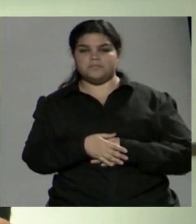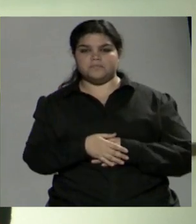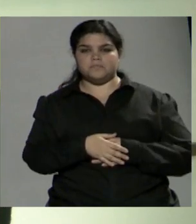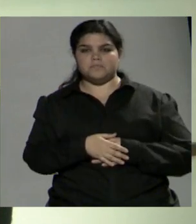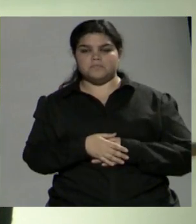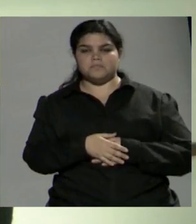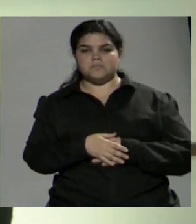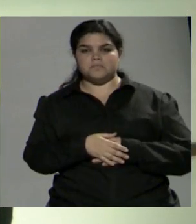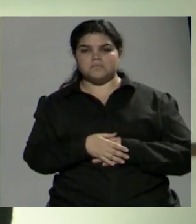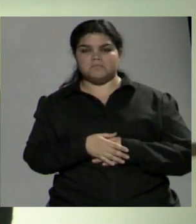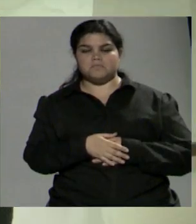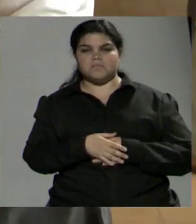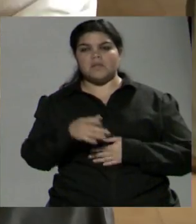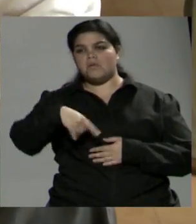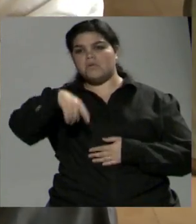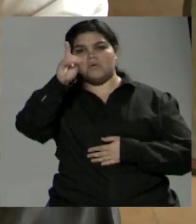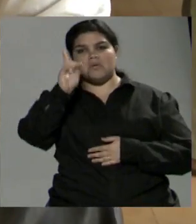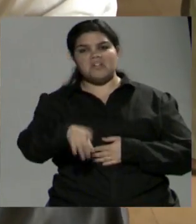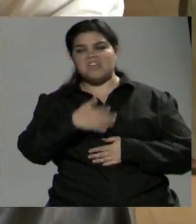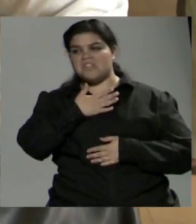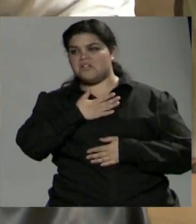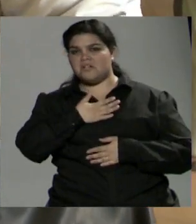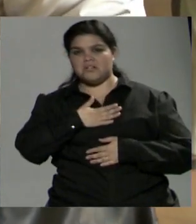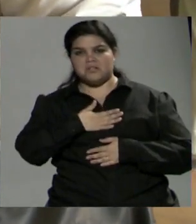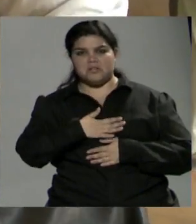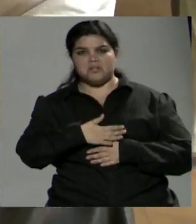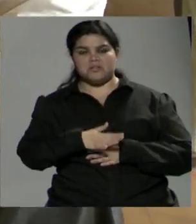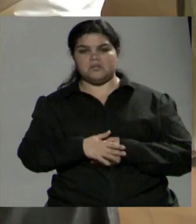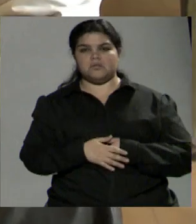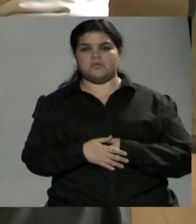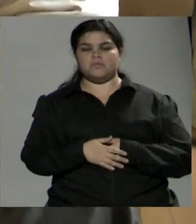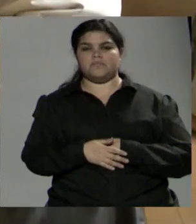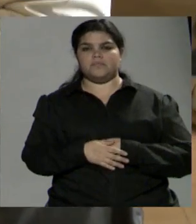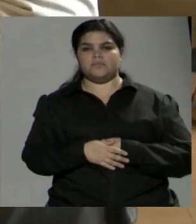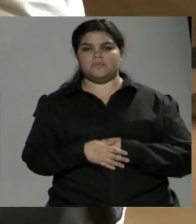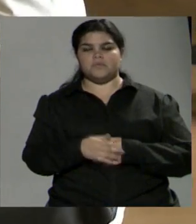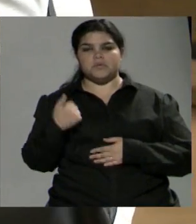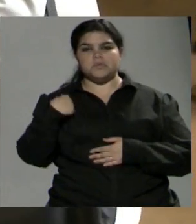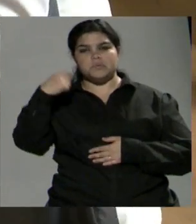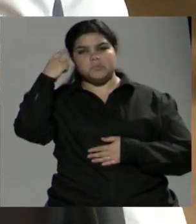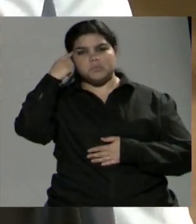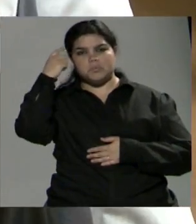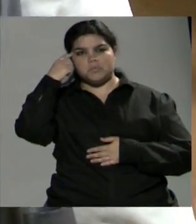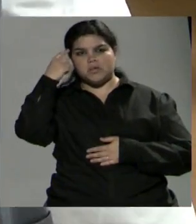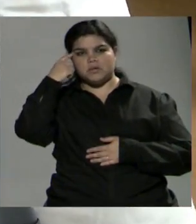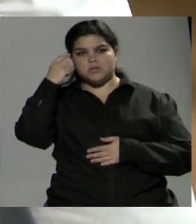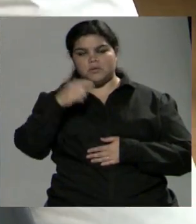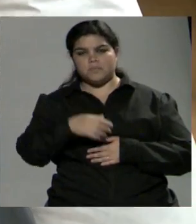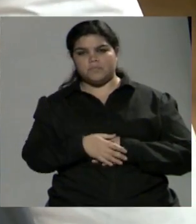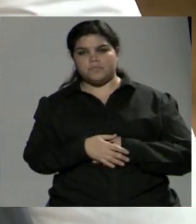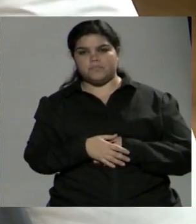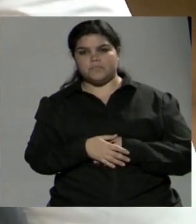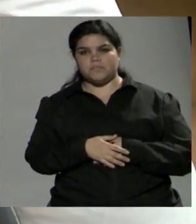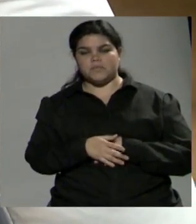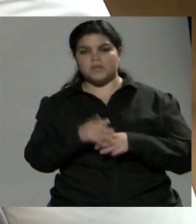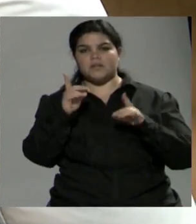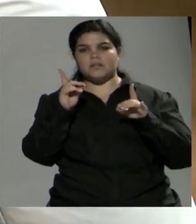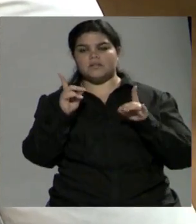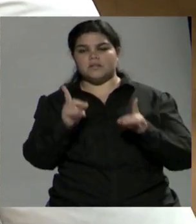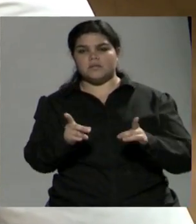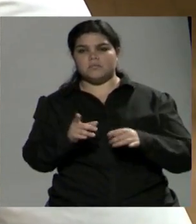cómo podría llegar a proyectarse a futuro a las elecciones de octubre? A mí, en primer lugar,